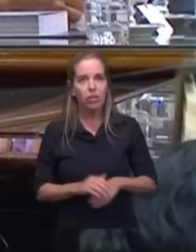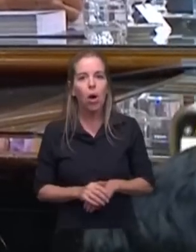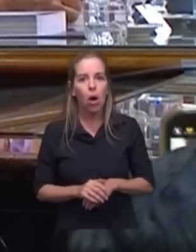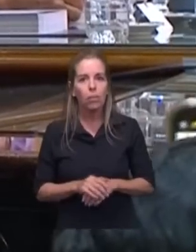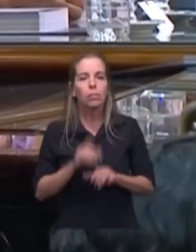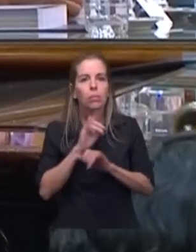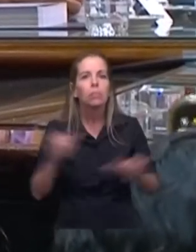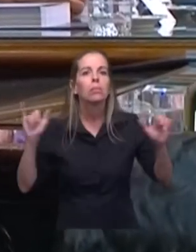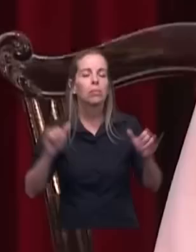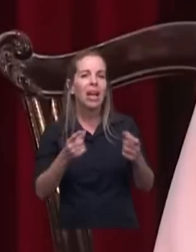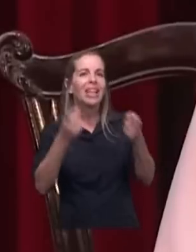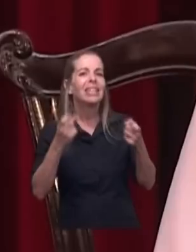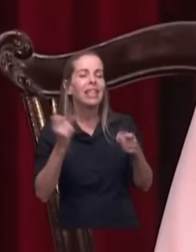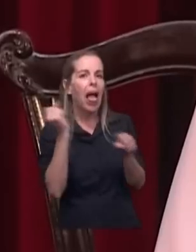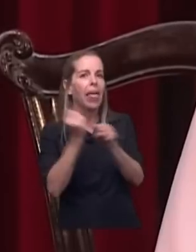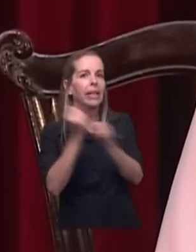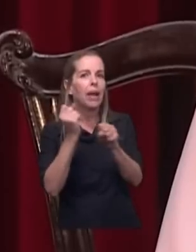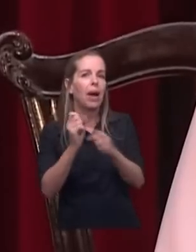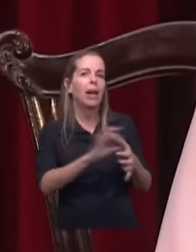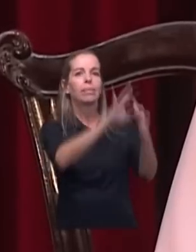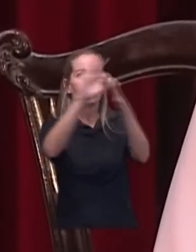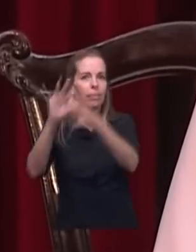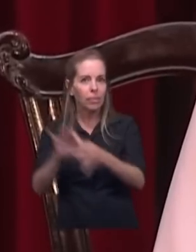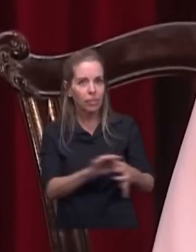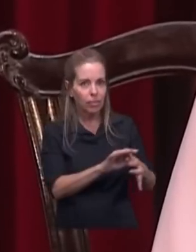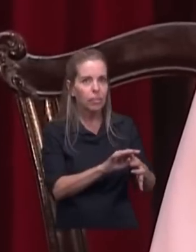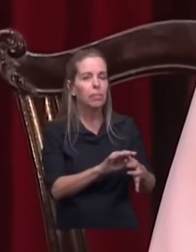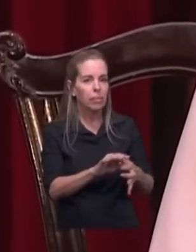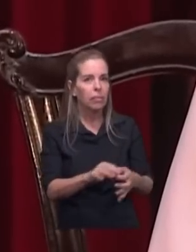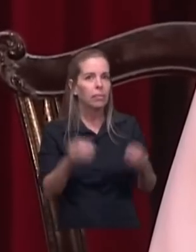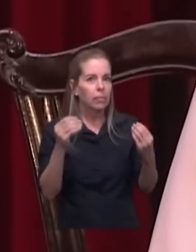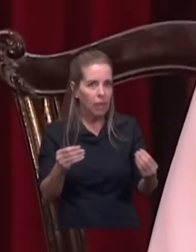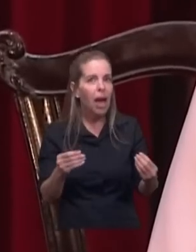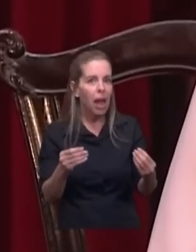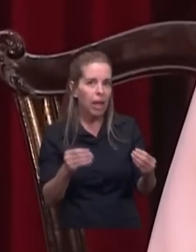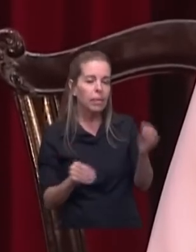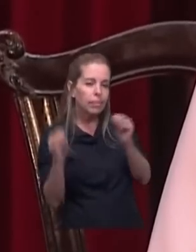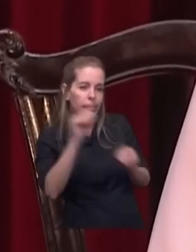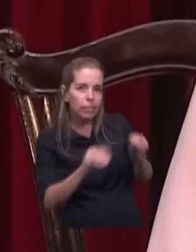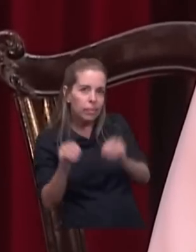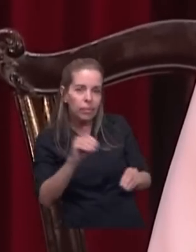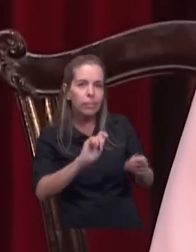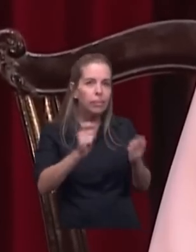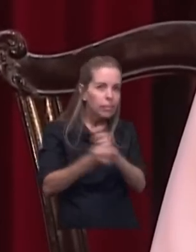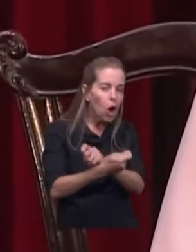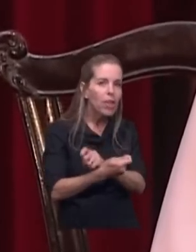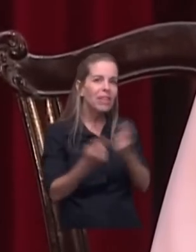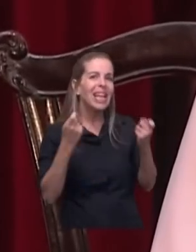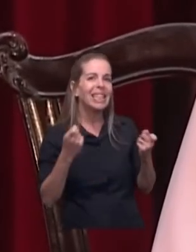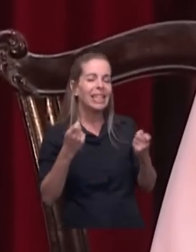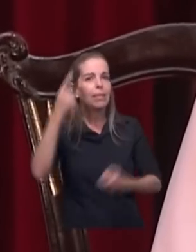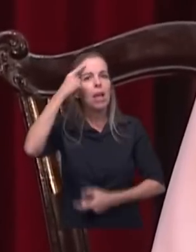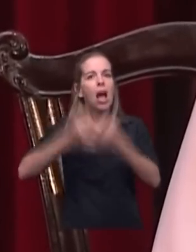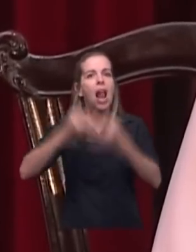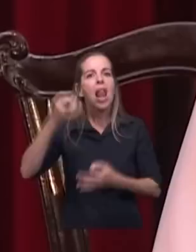expresé la necesidad de trabajar mancomunadamente para realizar las adecuaciones necesarias en nuestro sistema judicial.